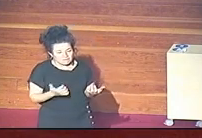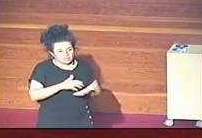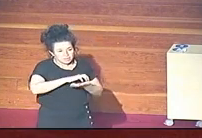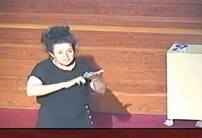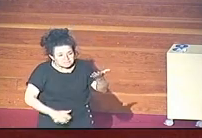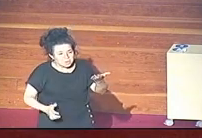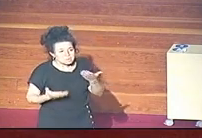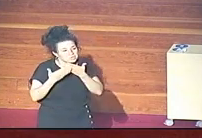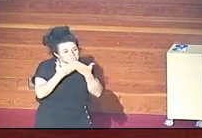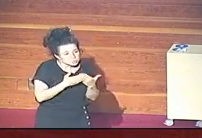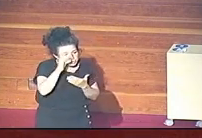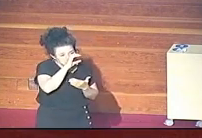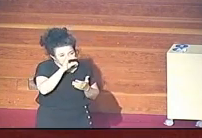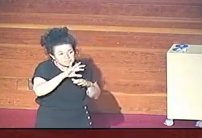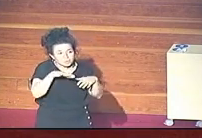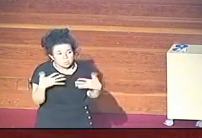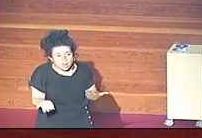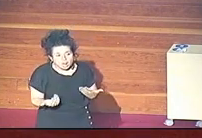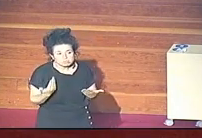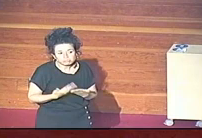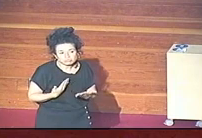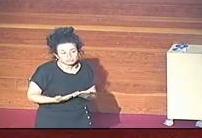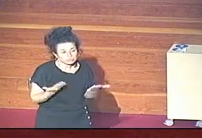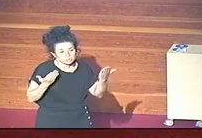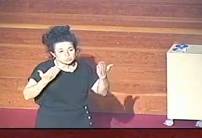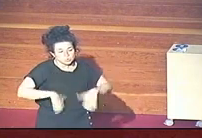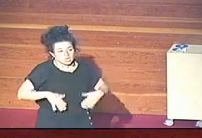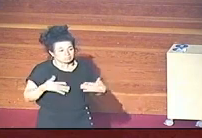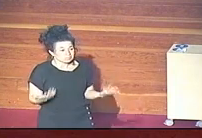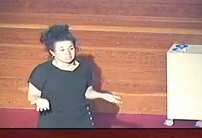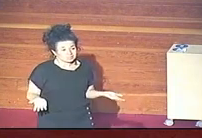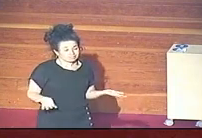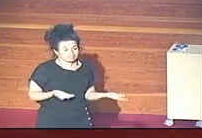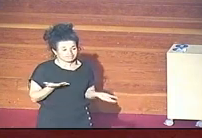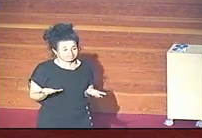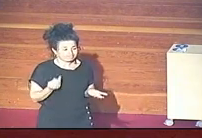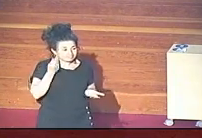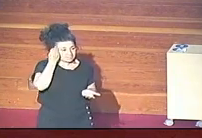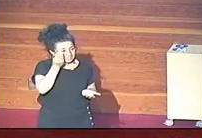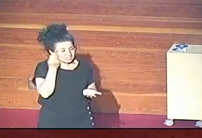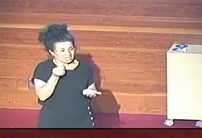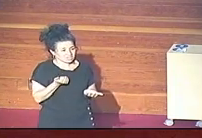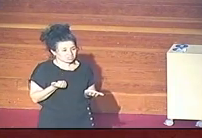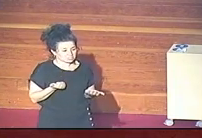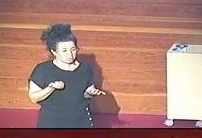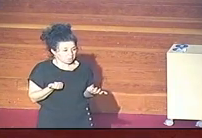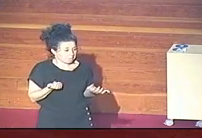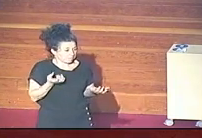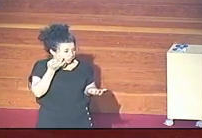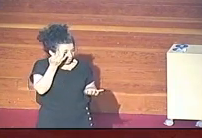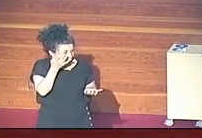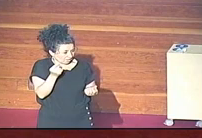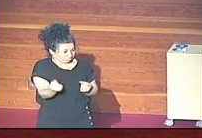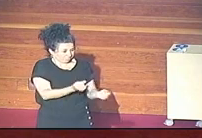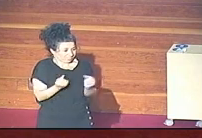científico lo avala con lo cual pues no yo creo que es un poco estéril debatir eso porque no